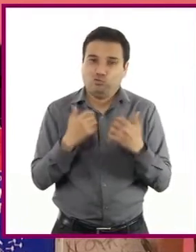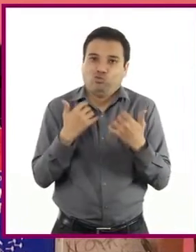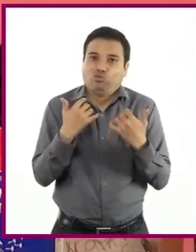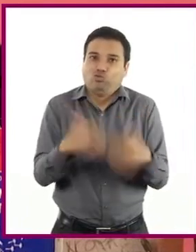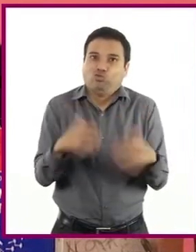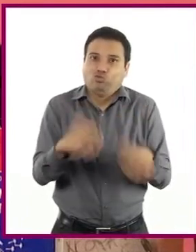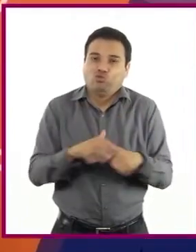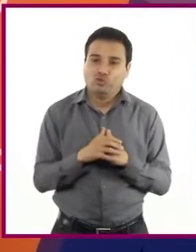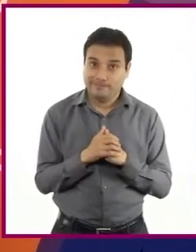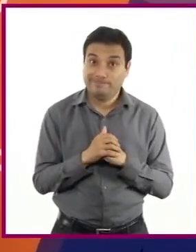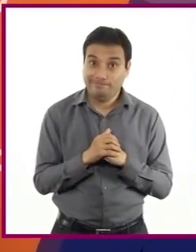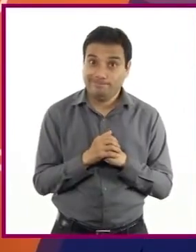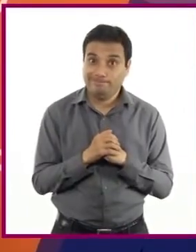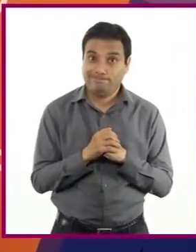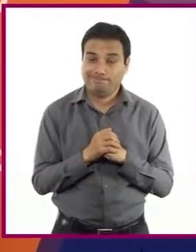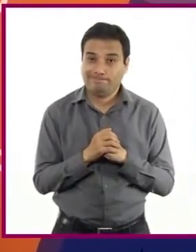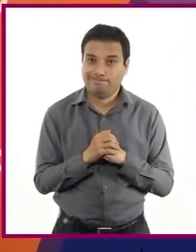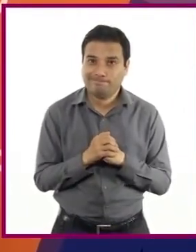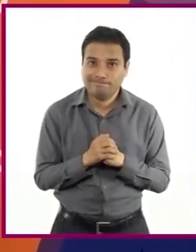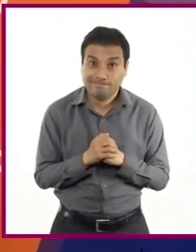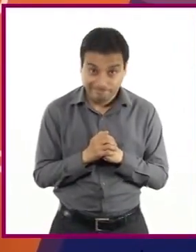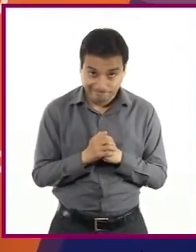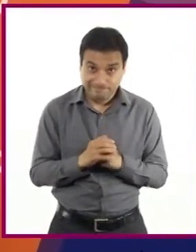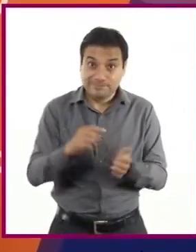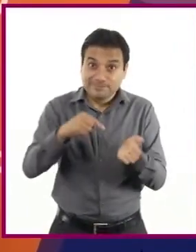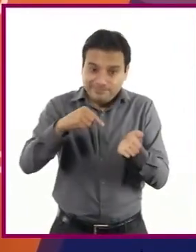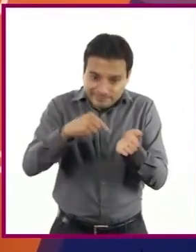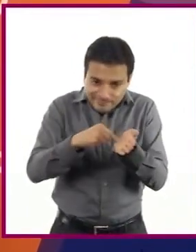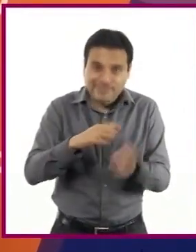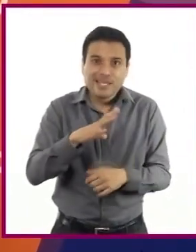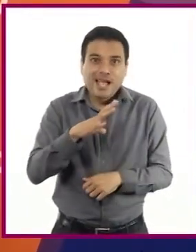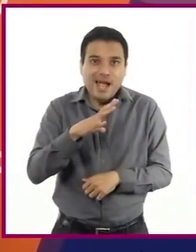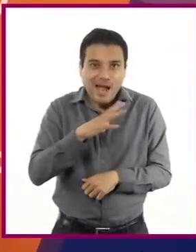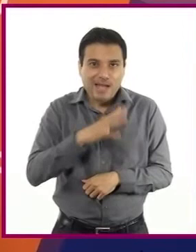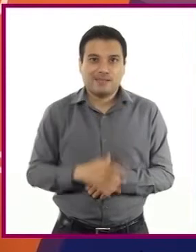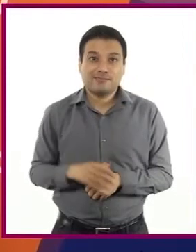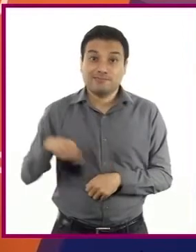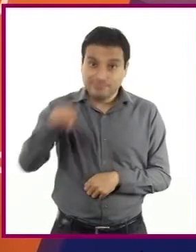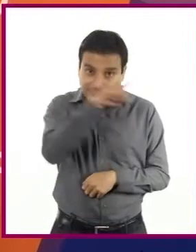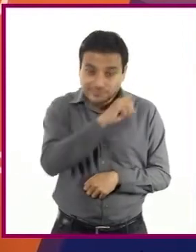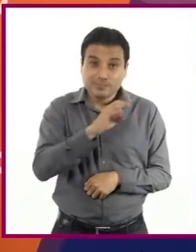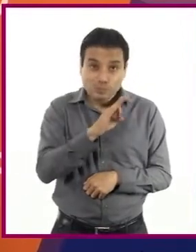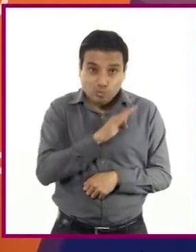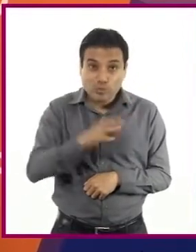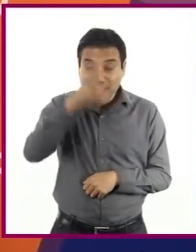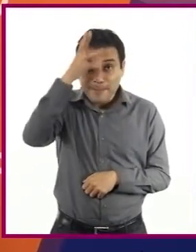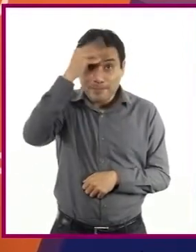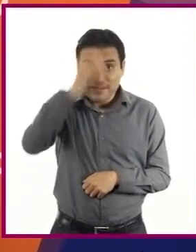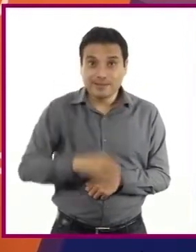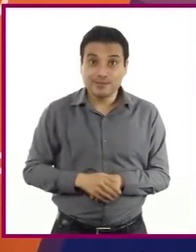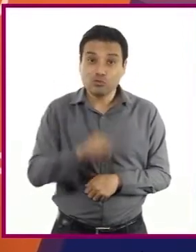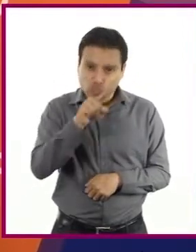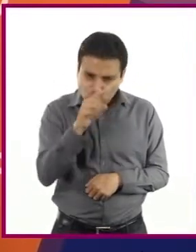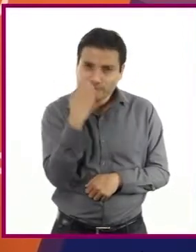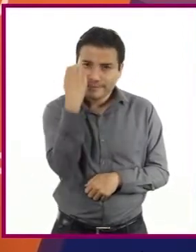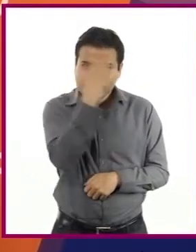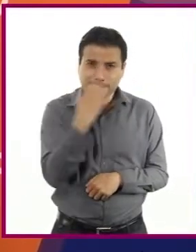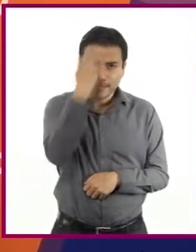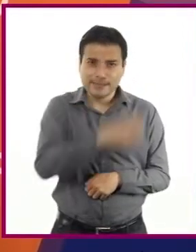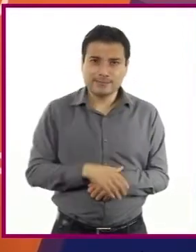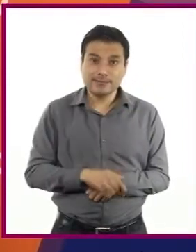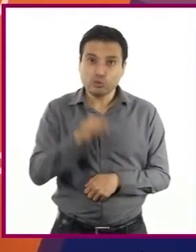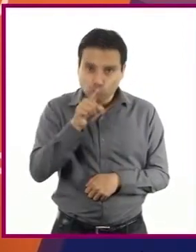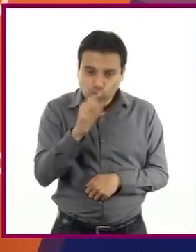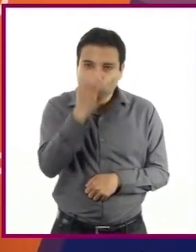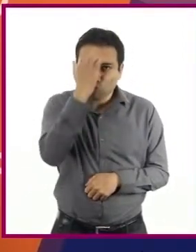diccionario. Ahí están, al alcance de la mano. Revísenlos,